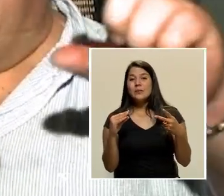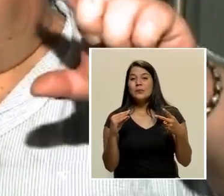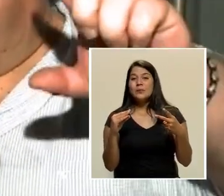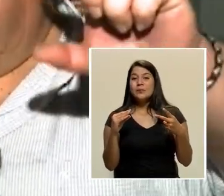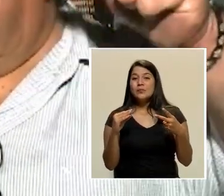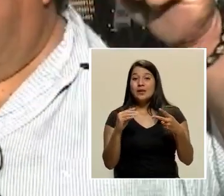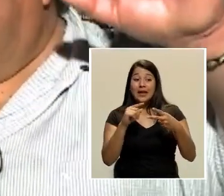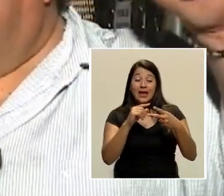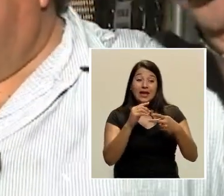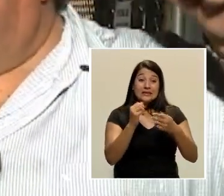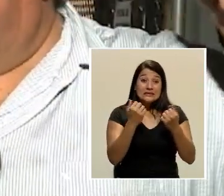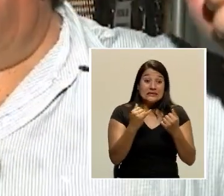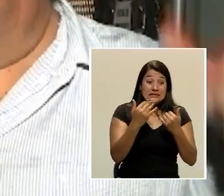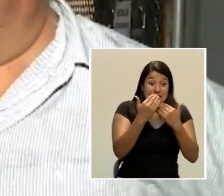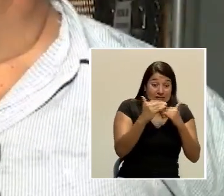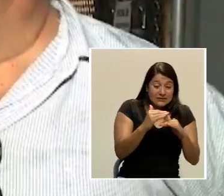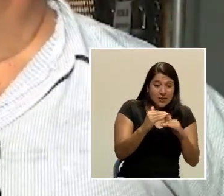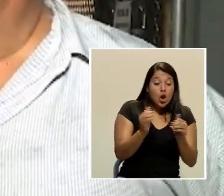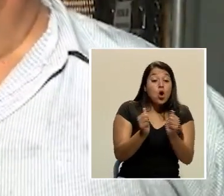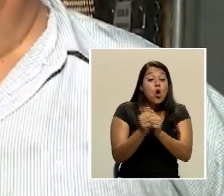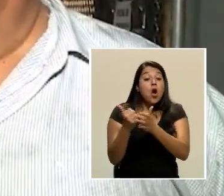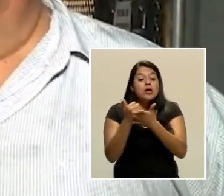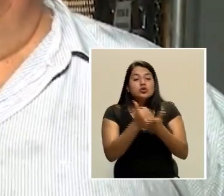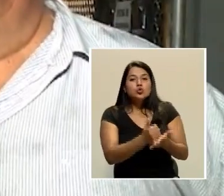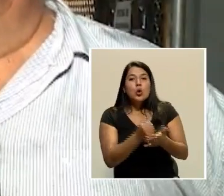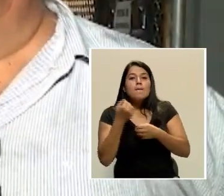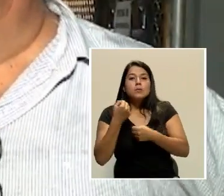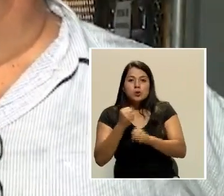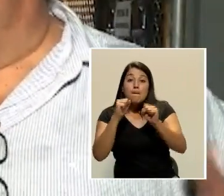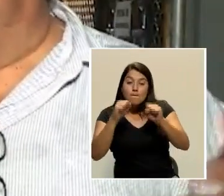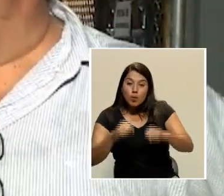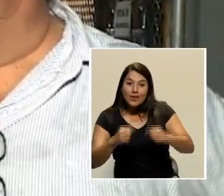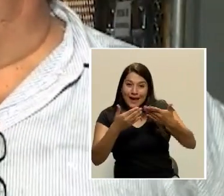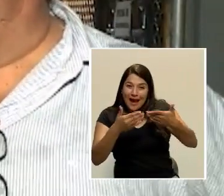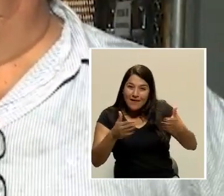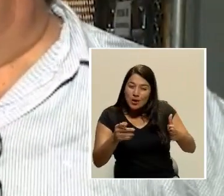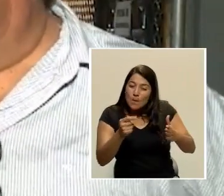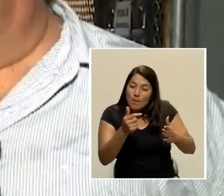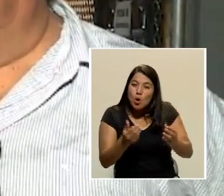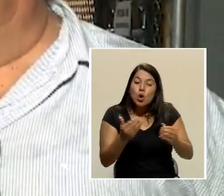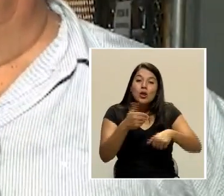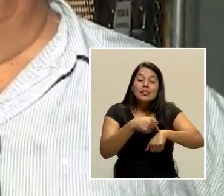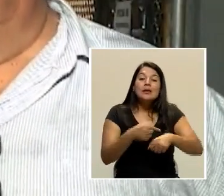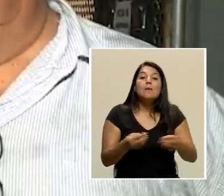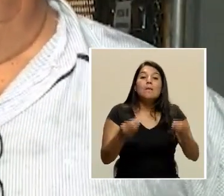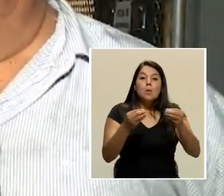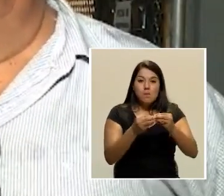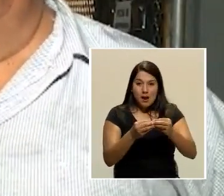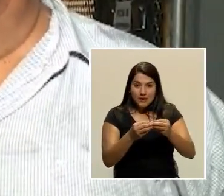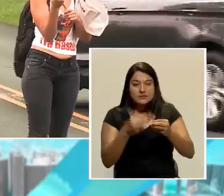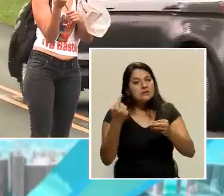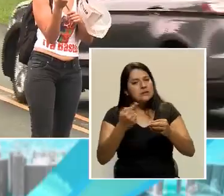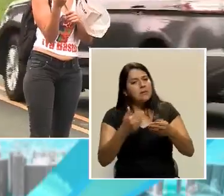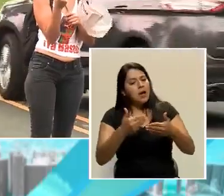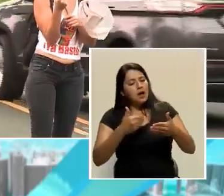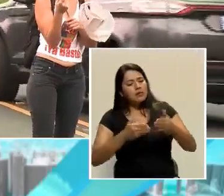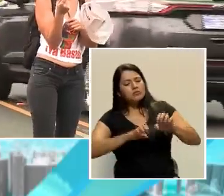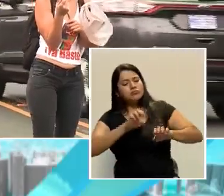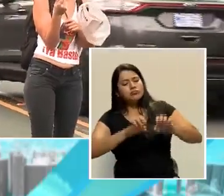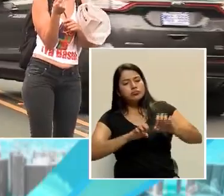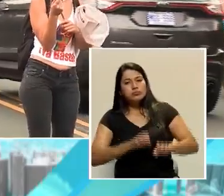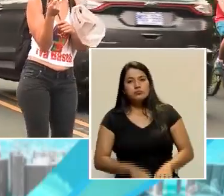unificada, poder tener claramente que algunos de los negocios con algunas restricciones y